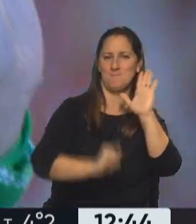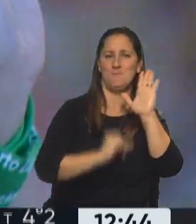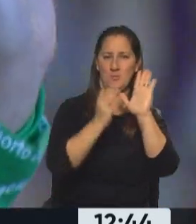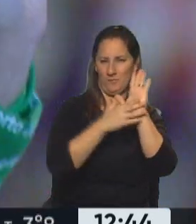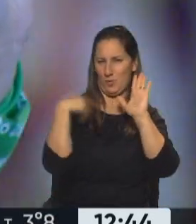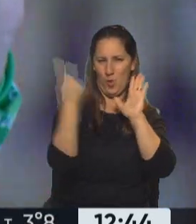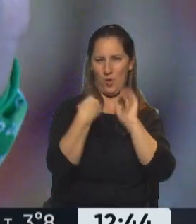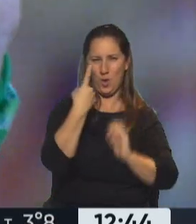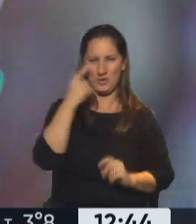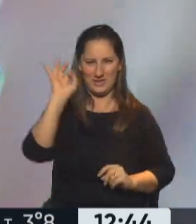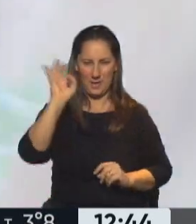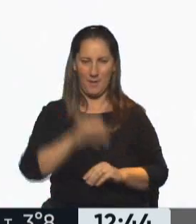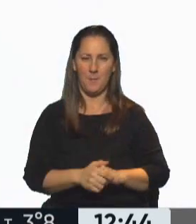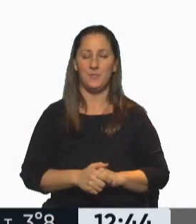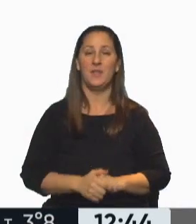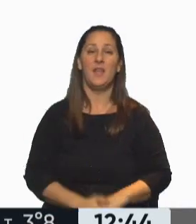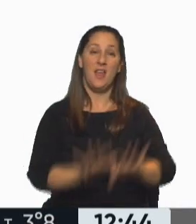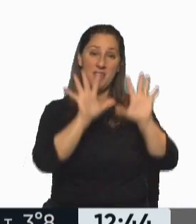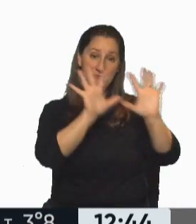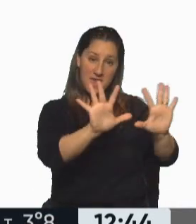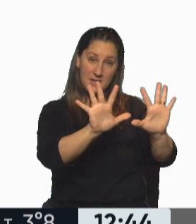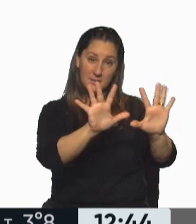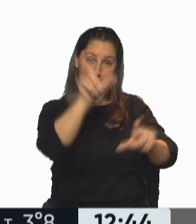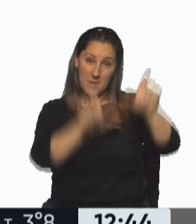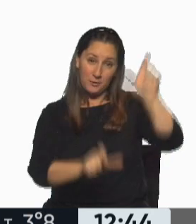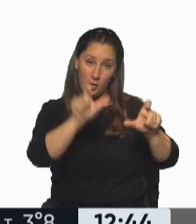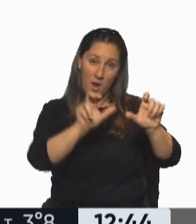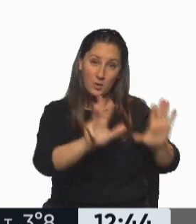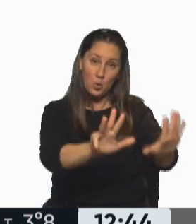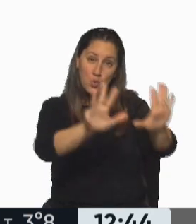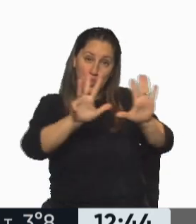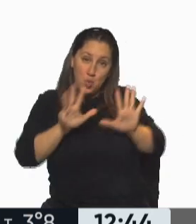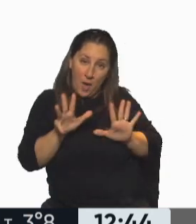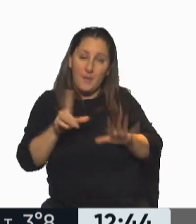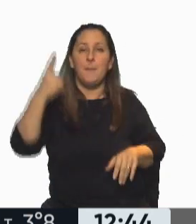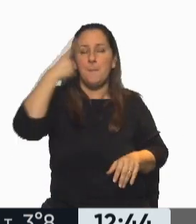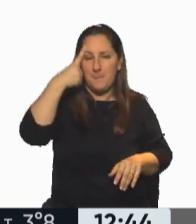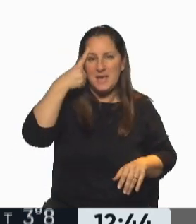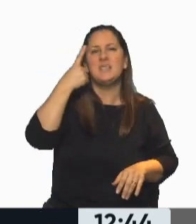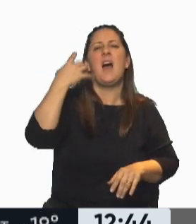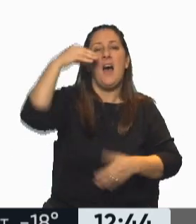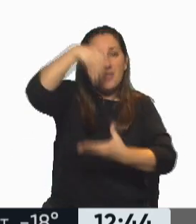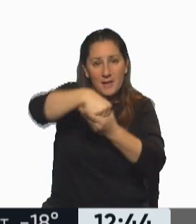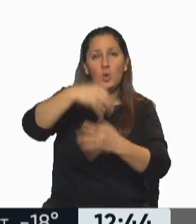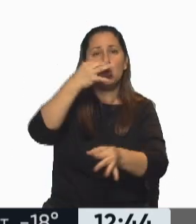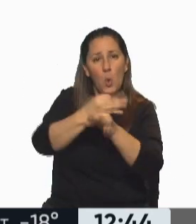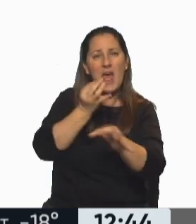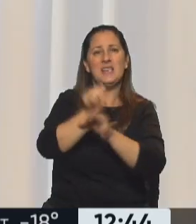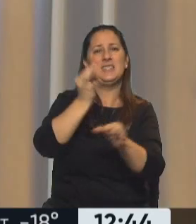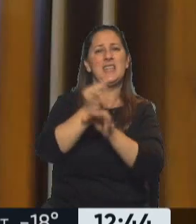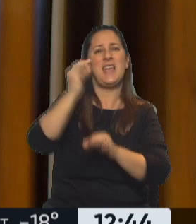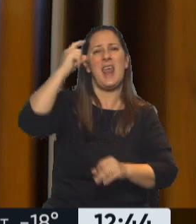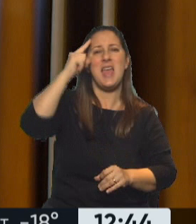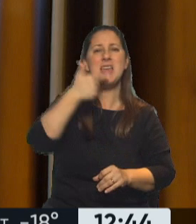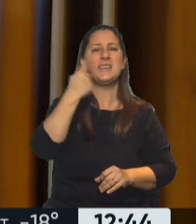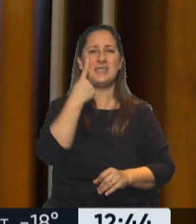público. Prácticamente 9 de cada 10 personas encuestadas consideran que debe enseñarse educación sexual en las escuelas.